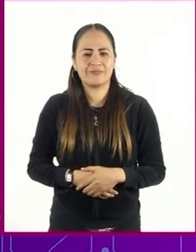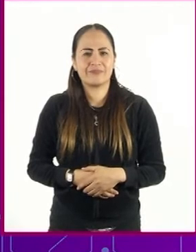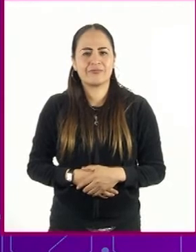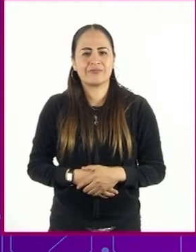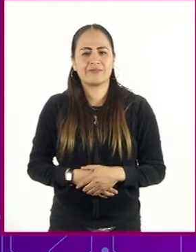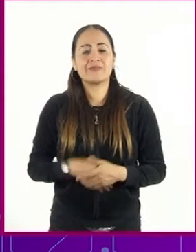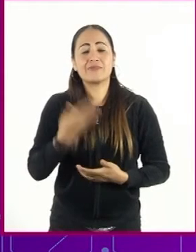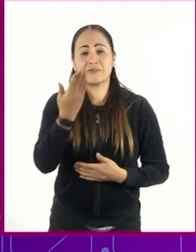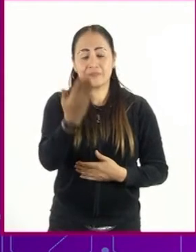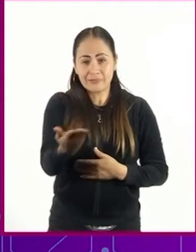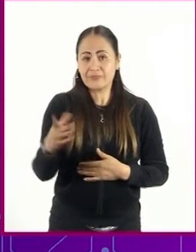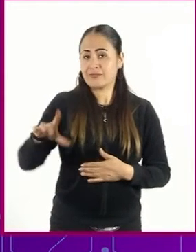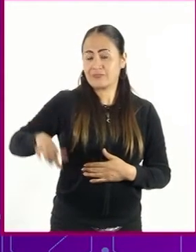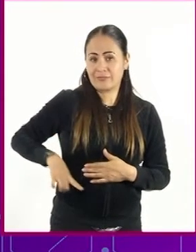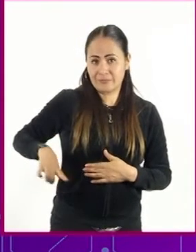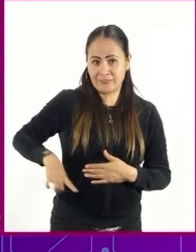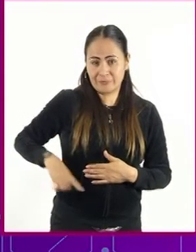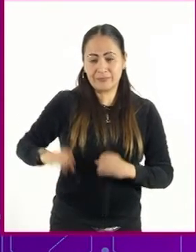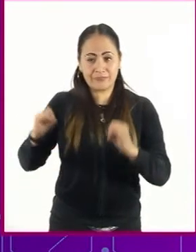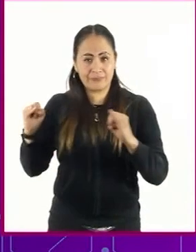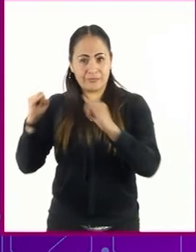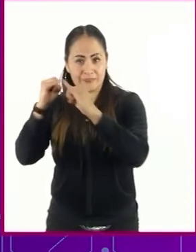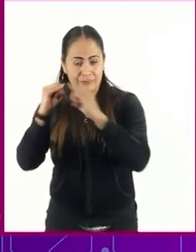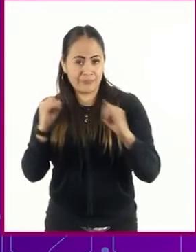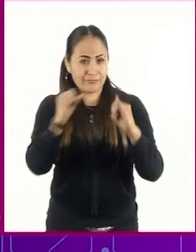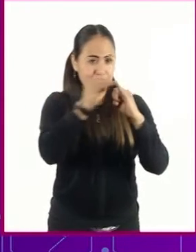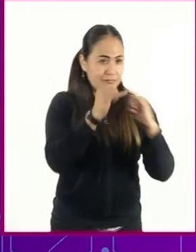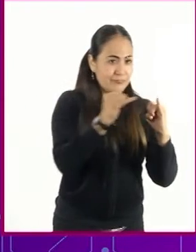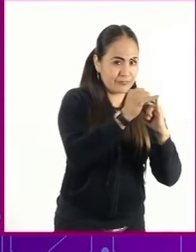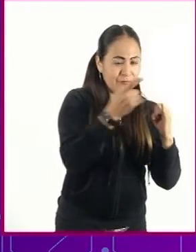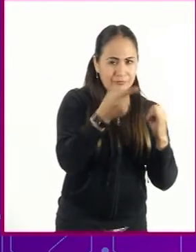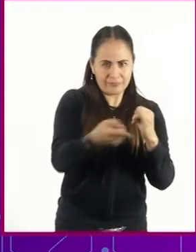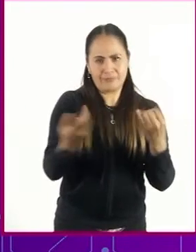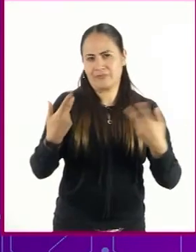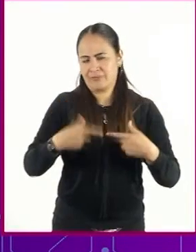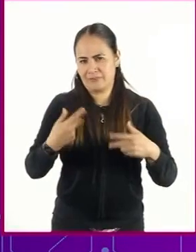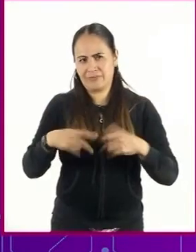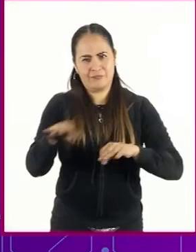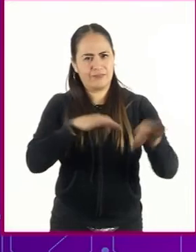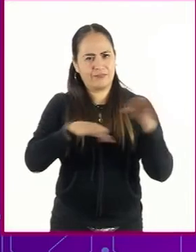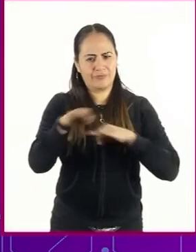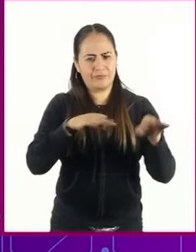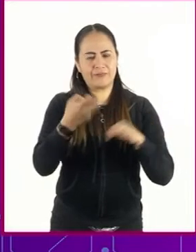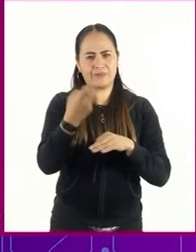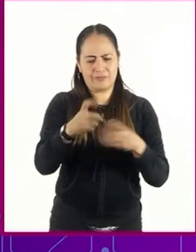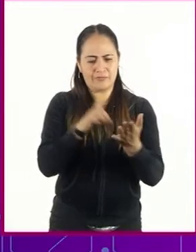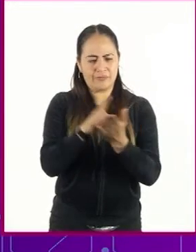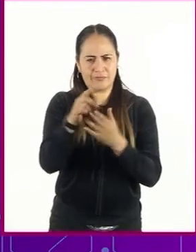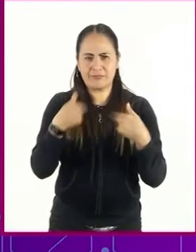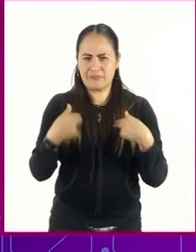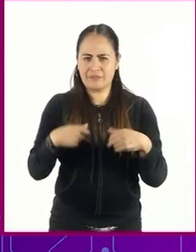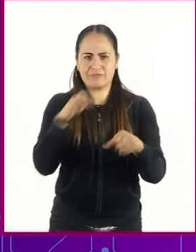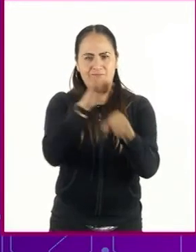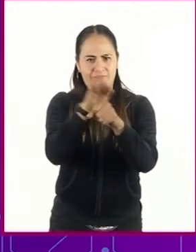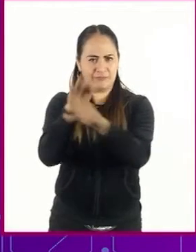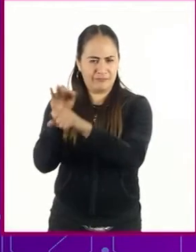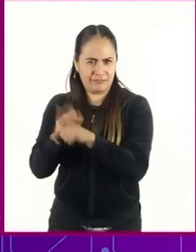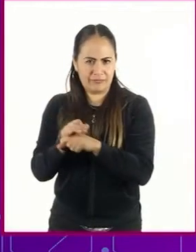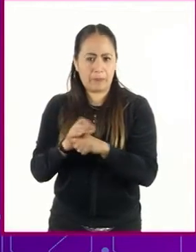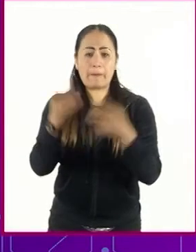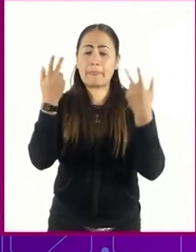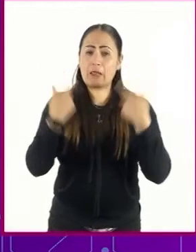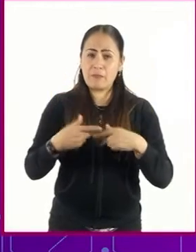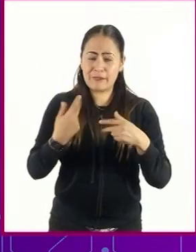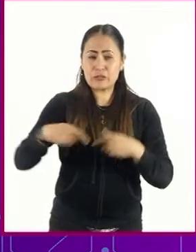Estado, a través de sus instituciones y funcionarios, quien debe respetar y garantizar los derechos humanos. Las personas